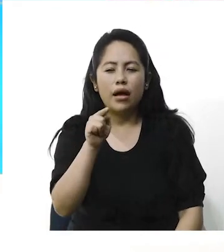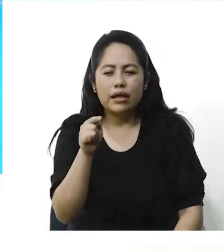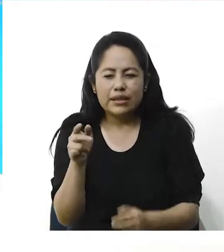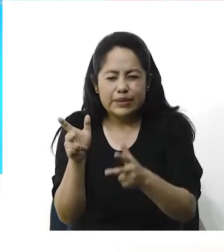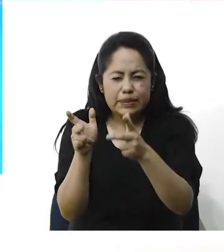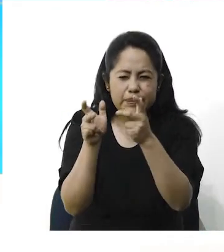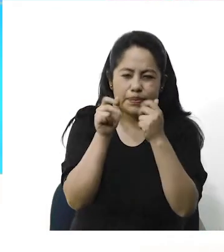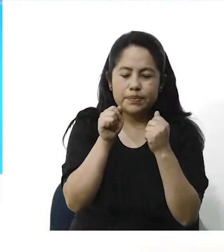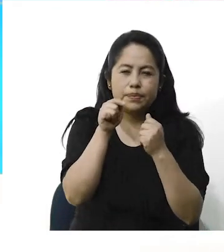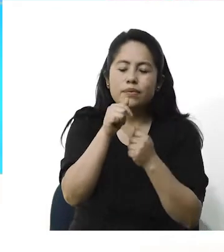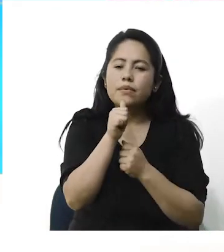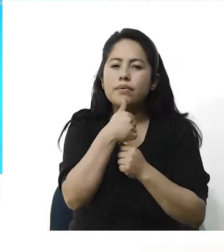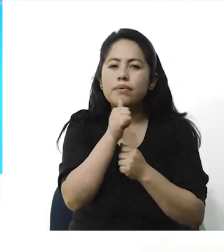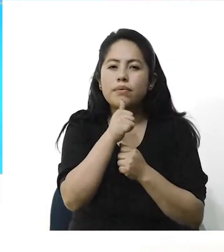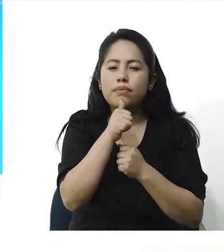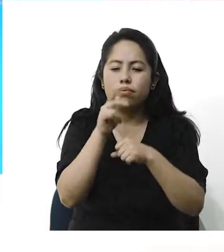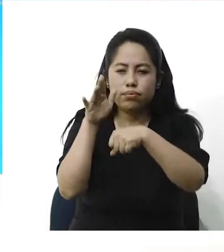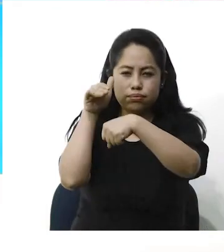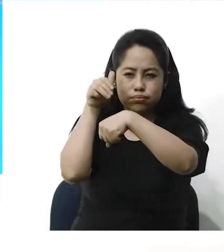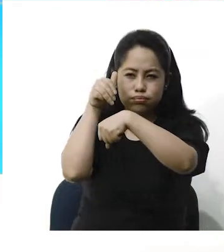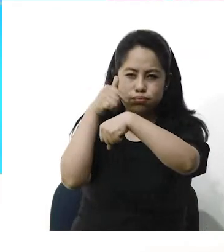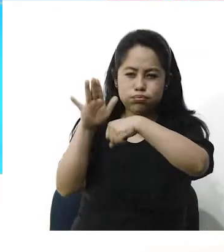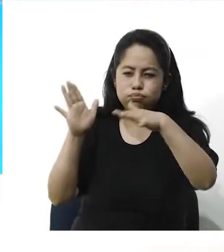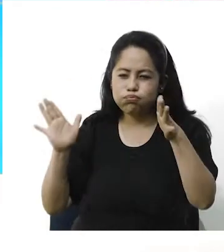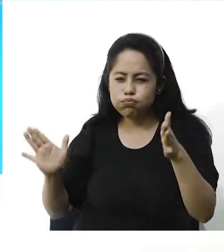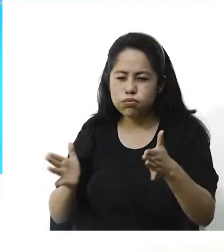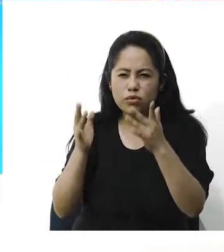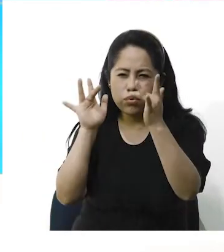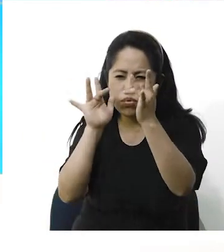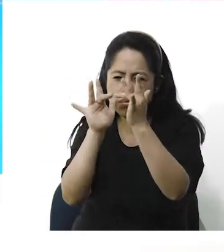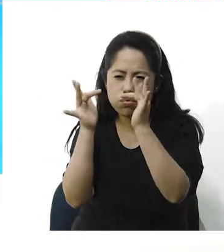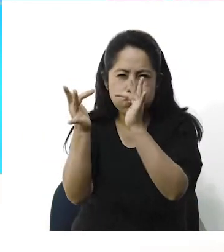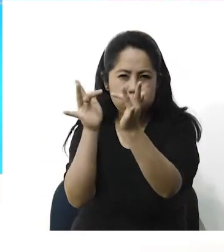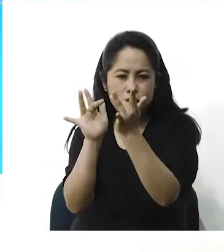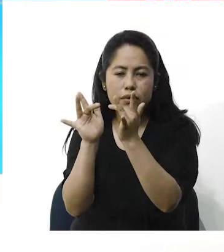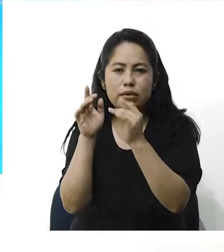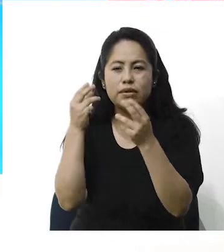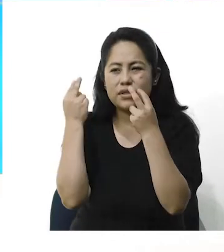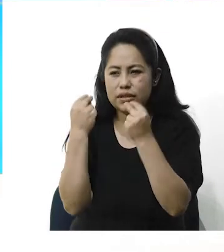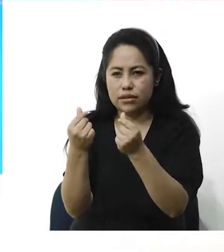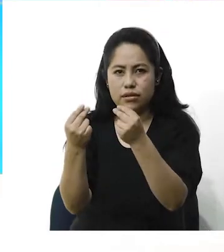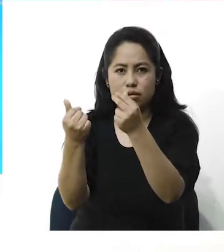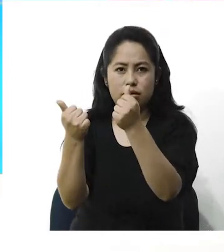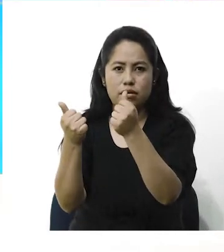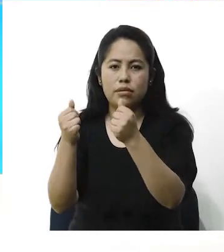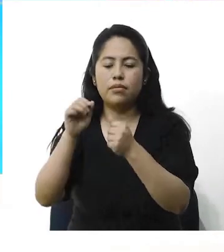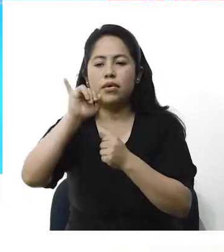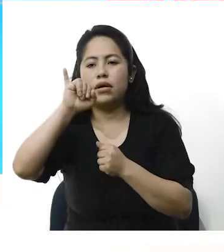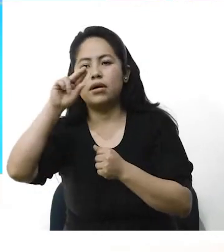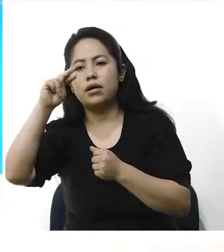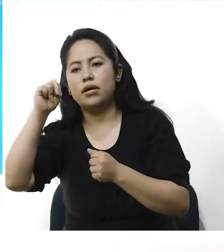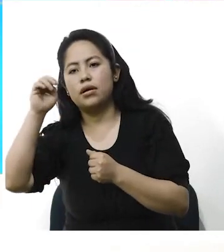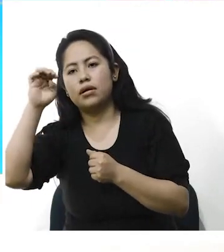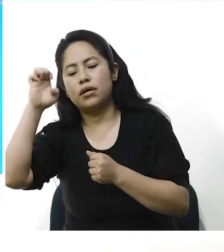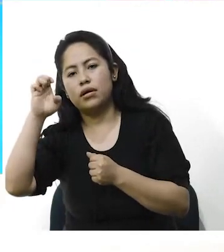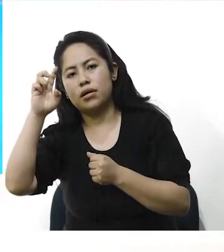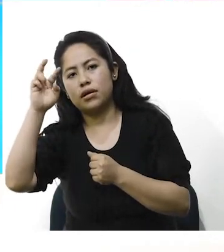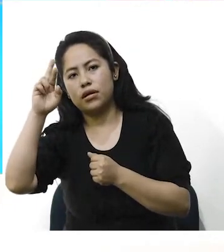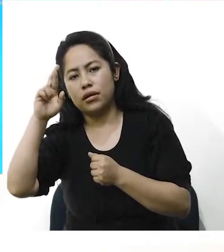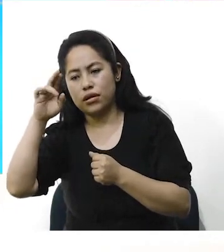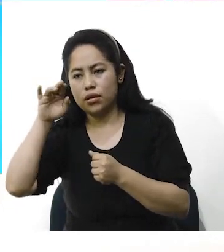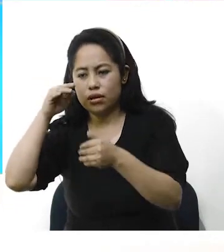va a enviar con un impulso nervioso rápidamente a la interneurona. De la interneurona,